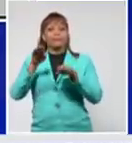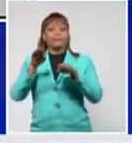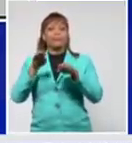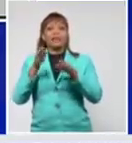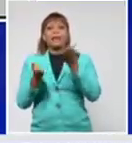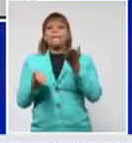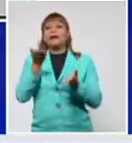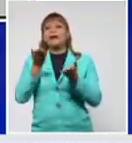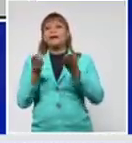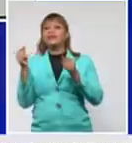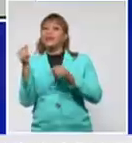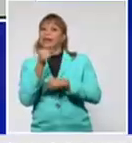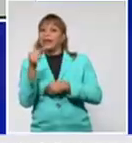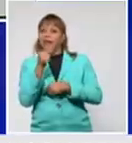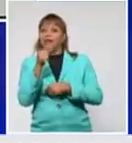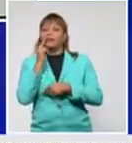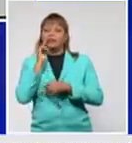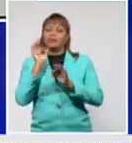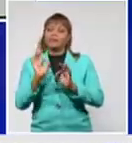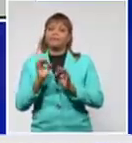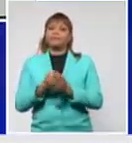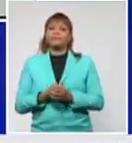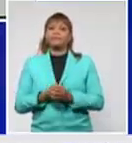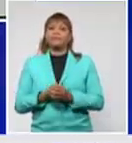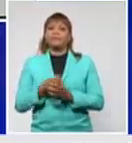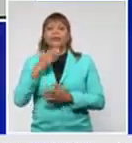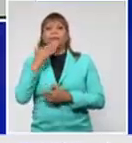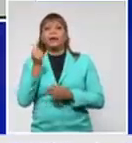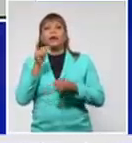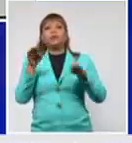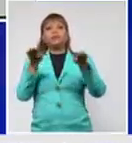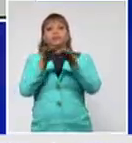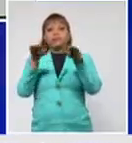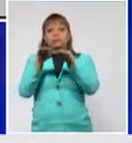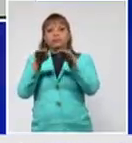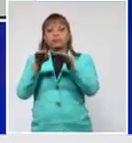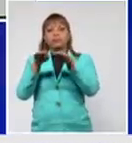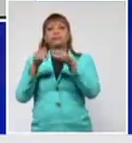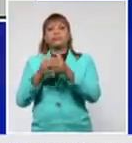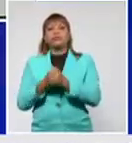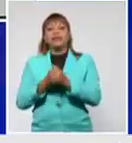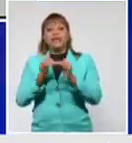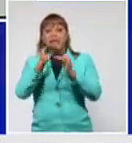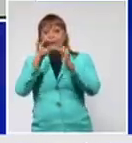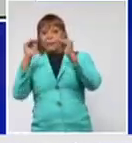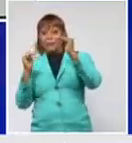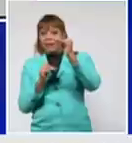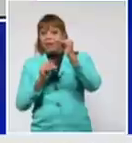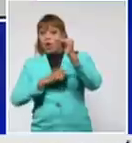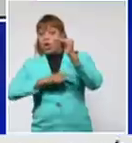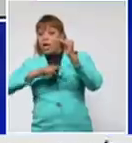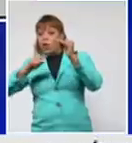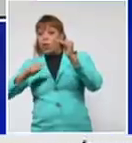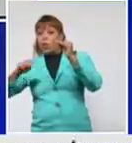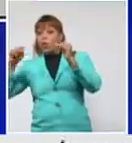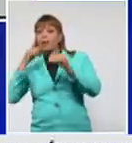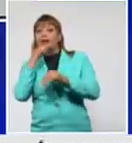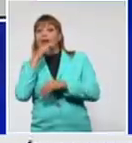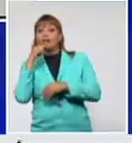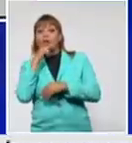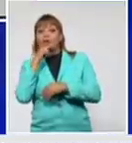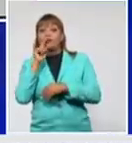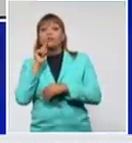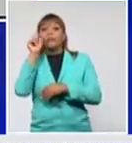balance negativo en este sentido. Y en la parte de abajo, la curva roja es el estimado de